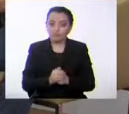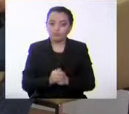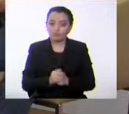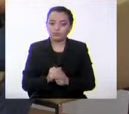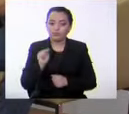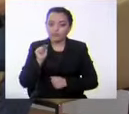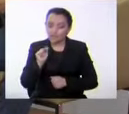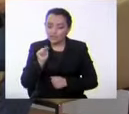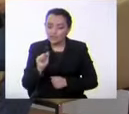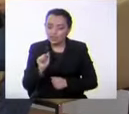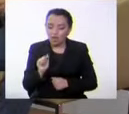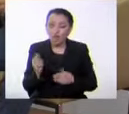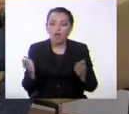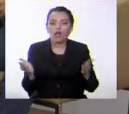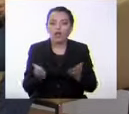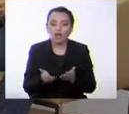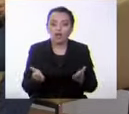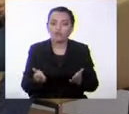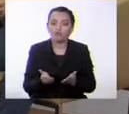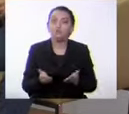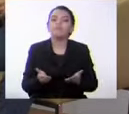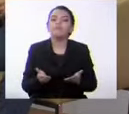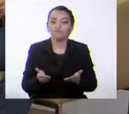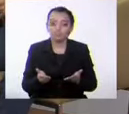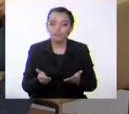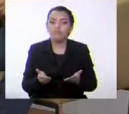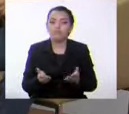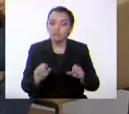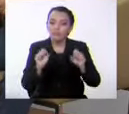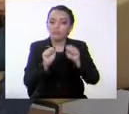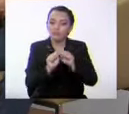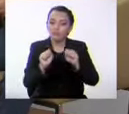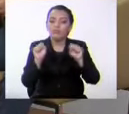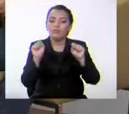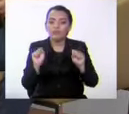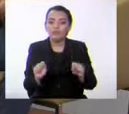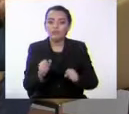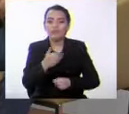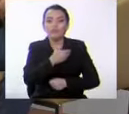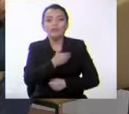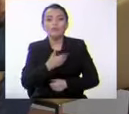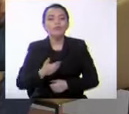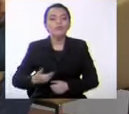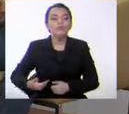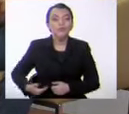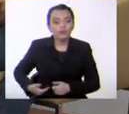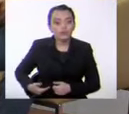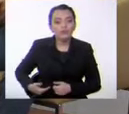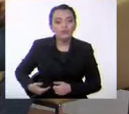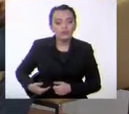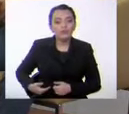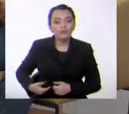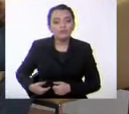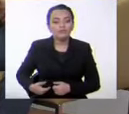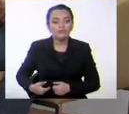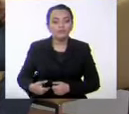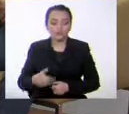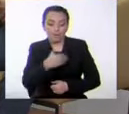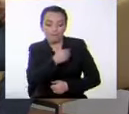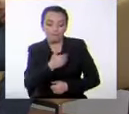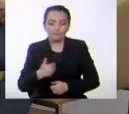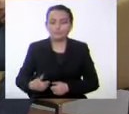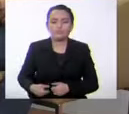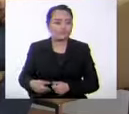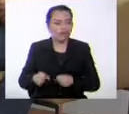especificaciones que nos hace el historiador, hace referencia al sistema presidencialista y parlamentario, donde el presidente pues, no puede ser